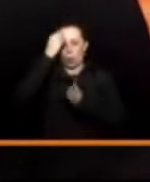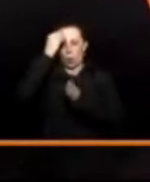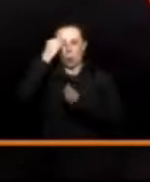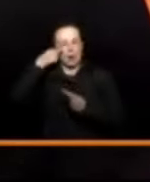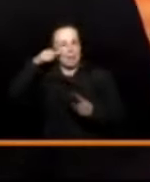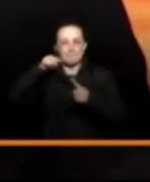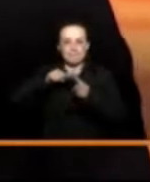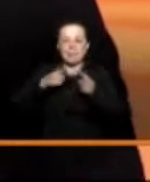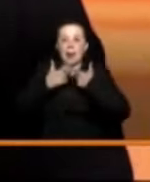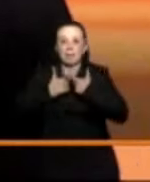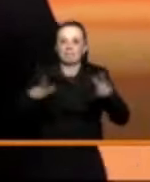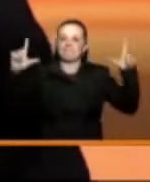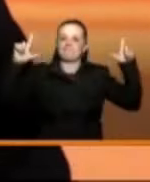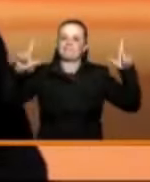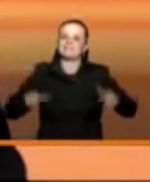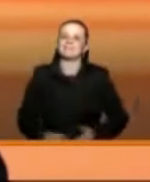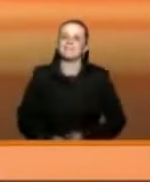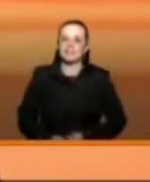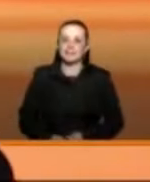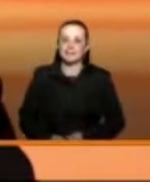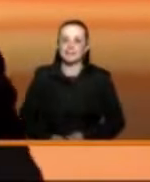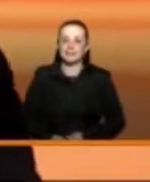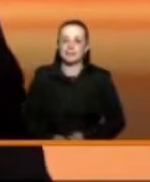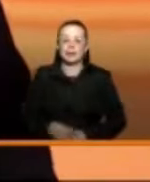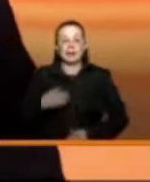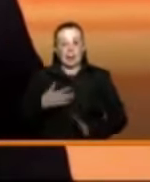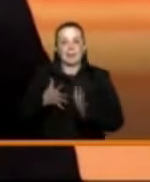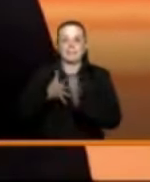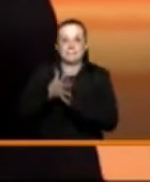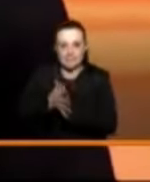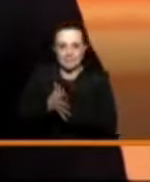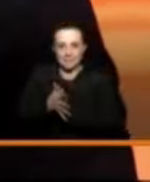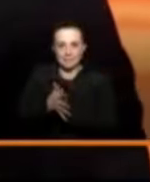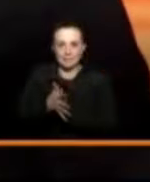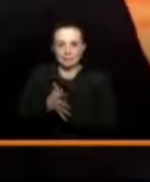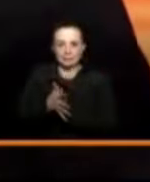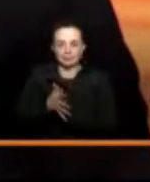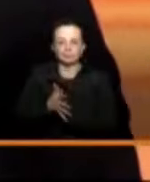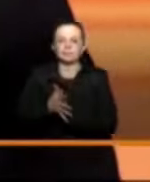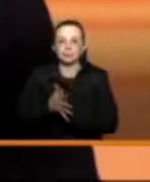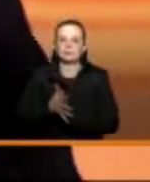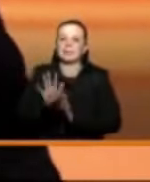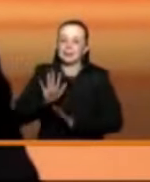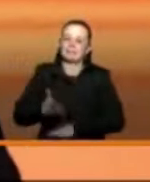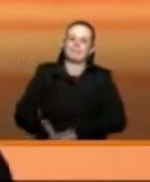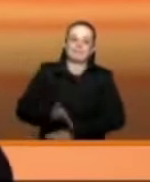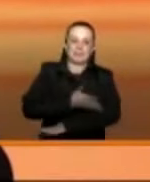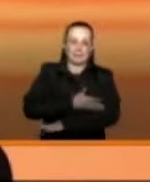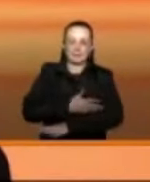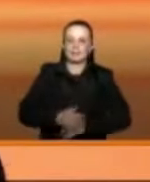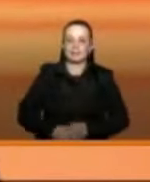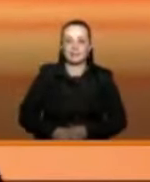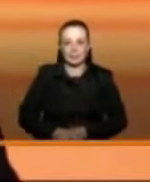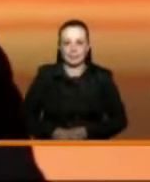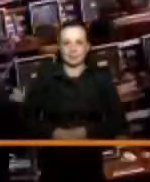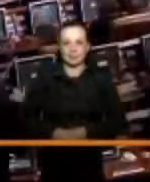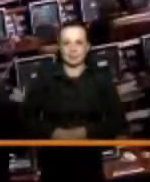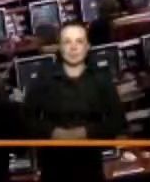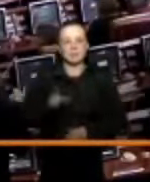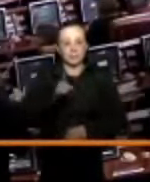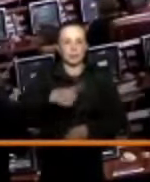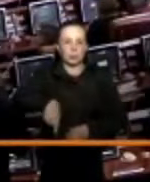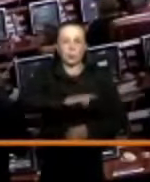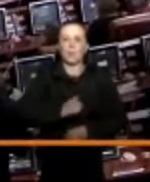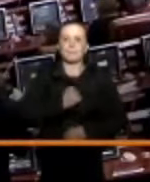libertad. Pero antes de dirigirme a ustedes, quiero pedirles que me acompañen en un minuto